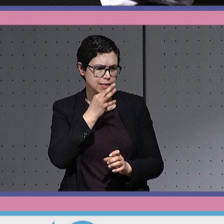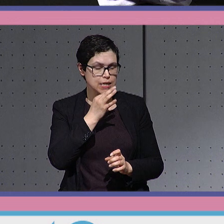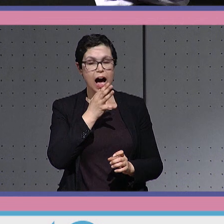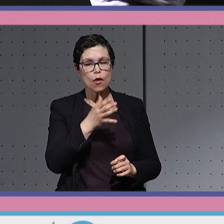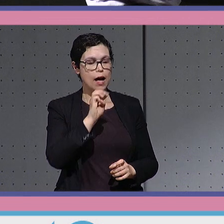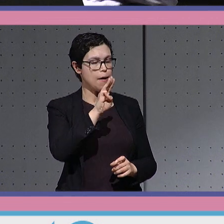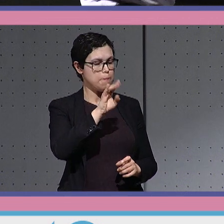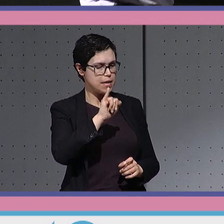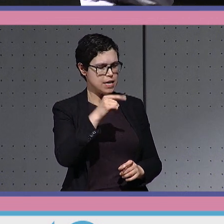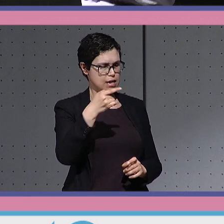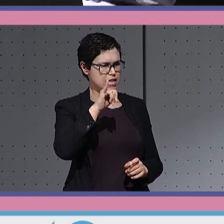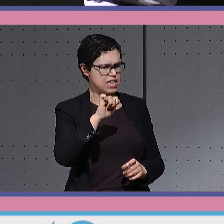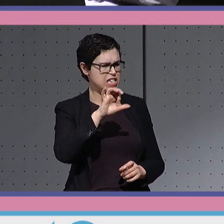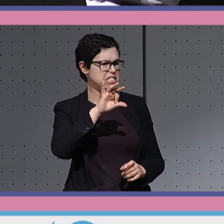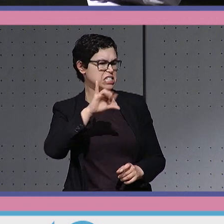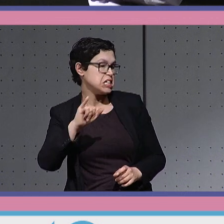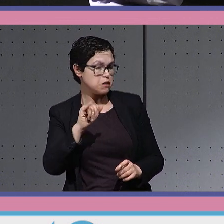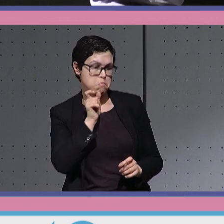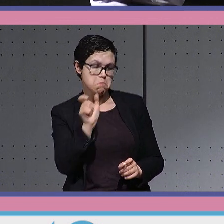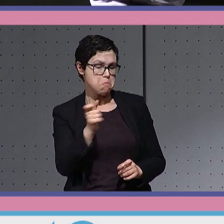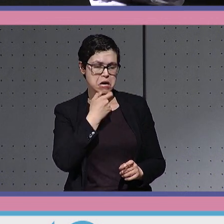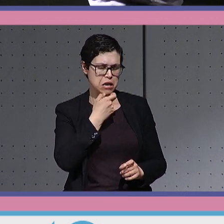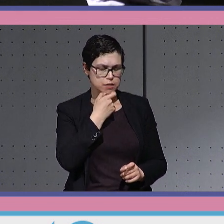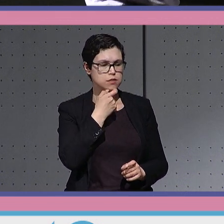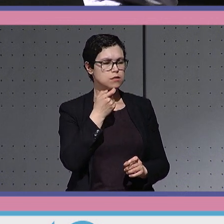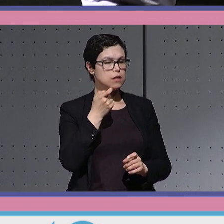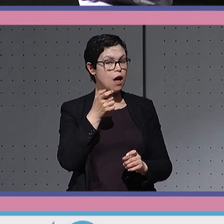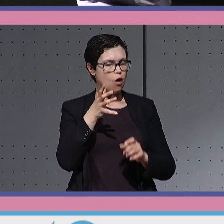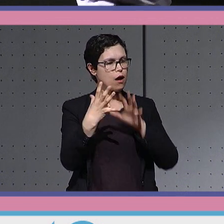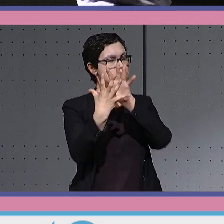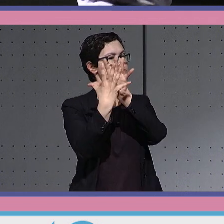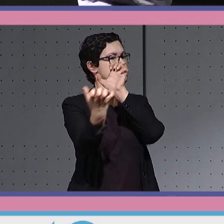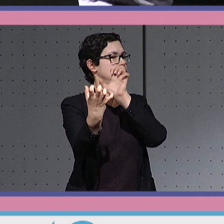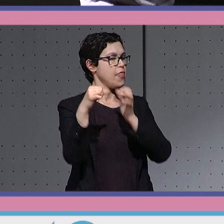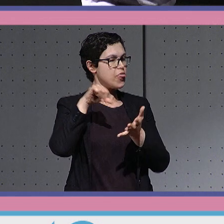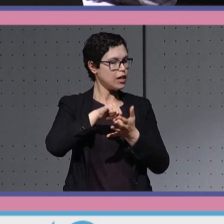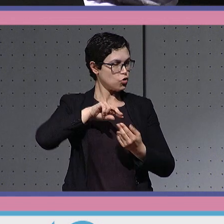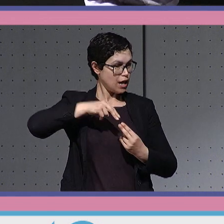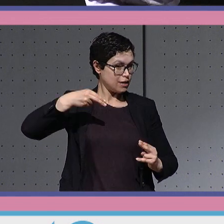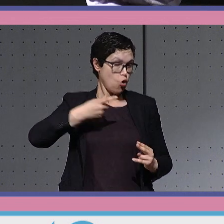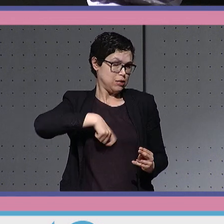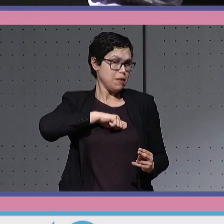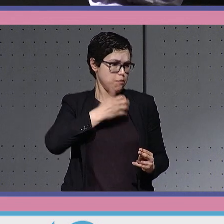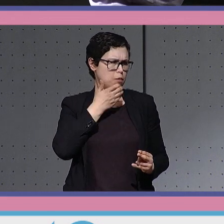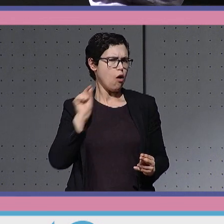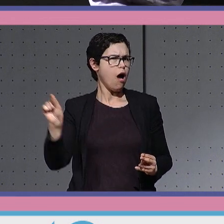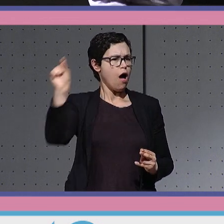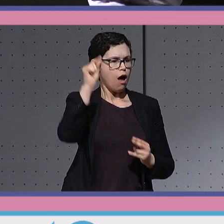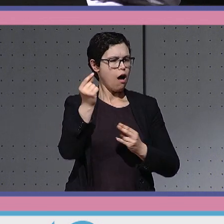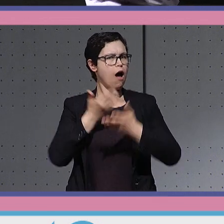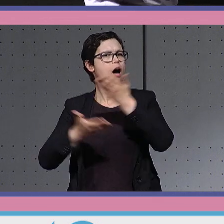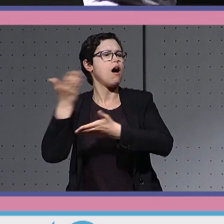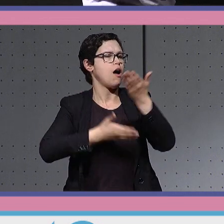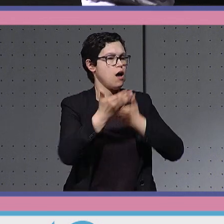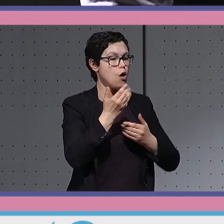PGC, que se están analizando los datos, en el que trabajaron muchos centros de genotipado como el nuestro de España, que tiene